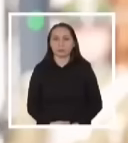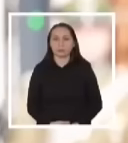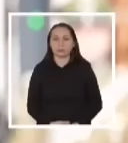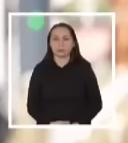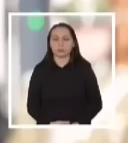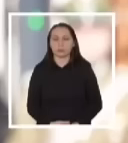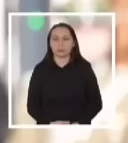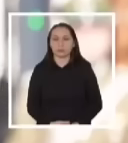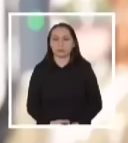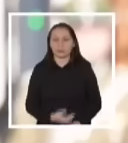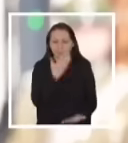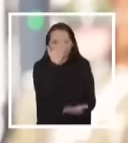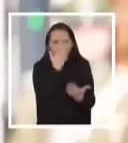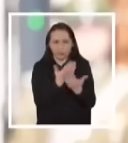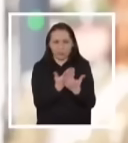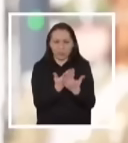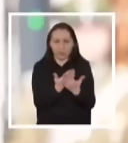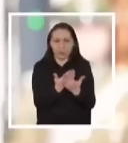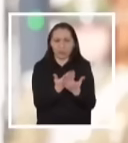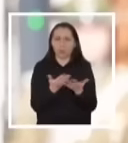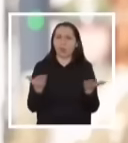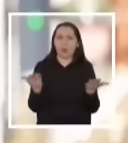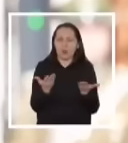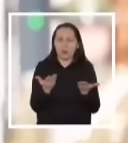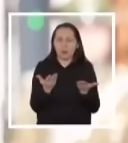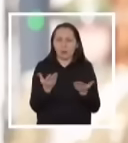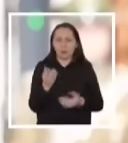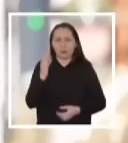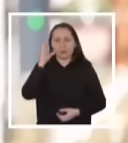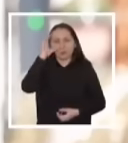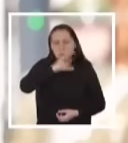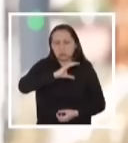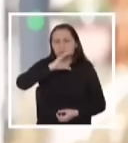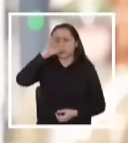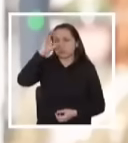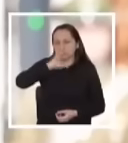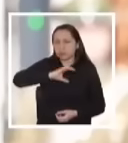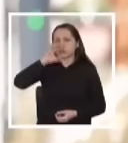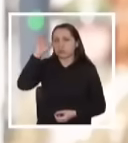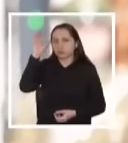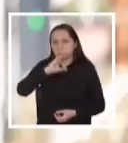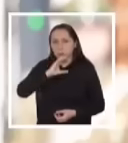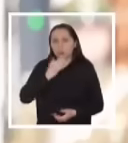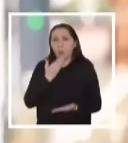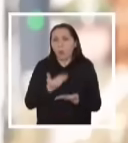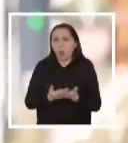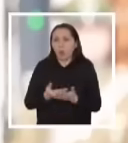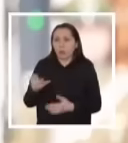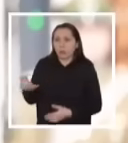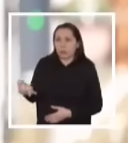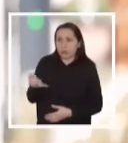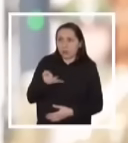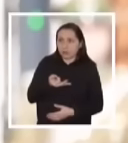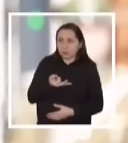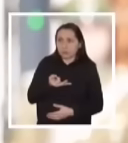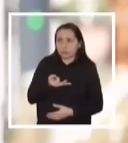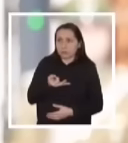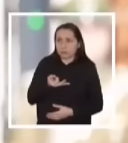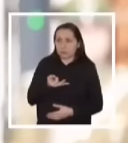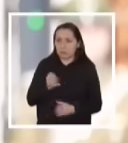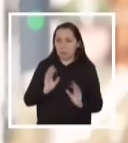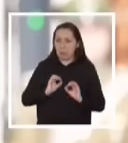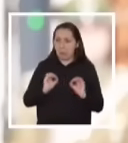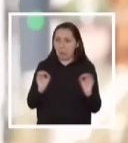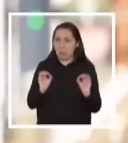nuevos? Desde el Partido Republicano y Chile Vamos dejaron claro que no van a ir, ¿no es cierto? Que van a ser demócratas. En Demócratas, el partido fundado